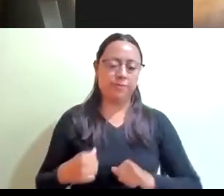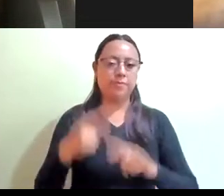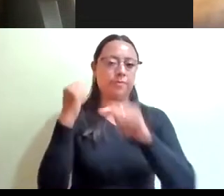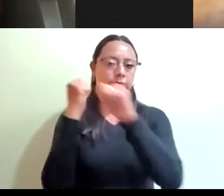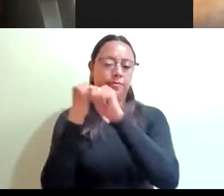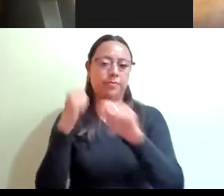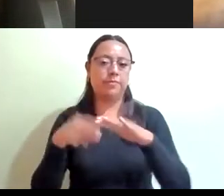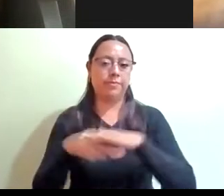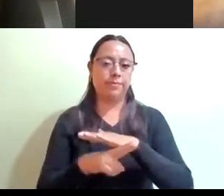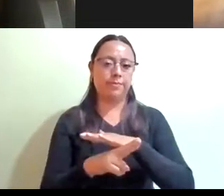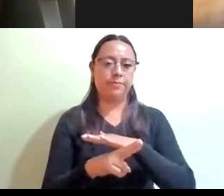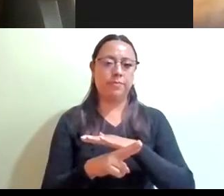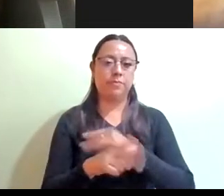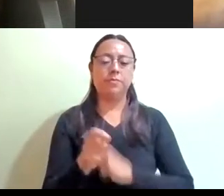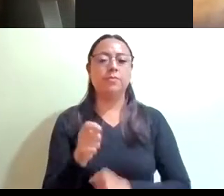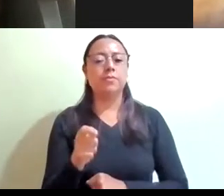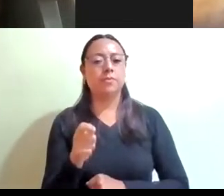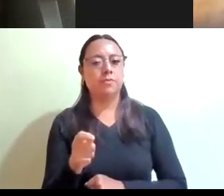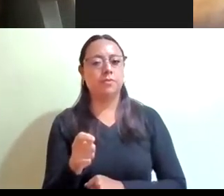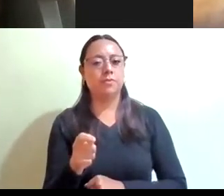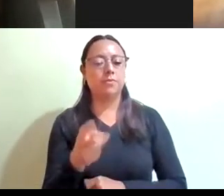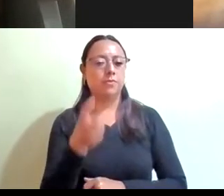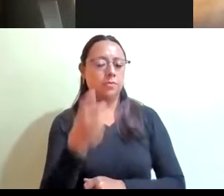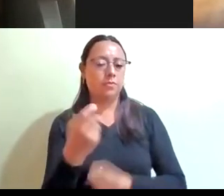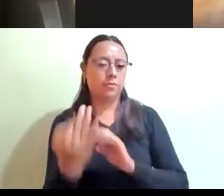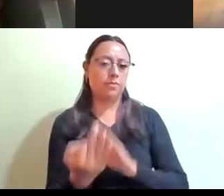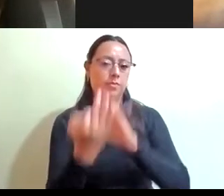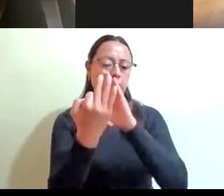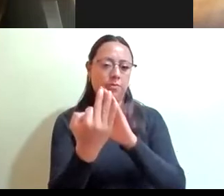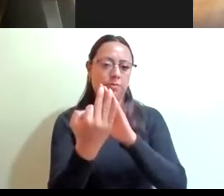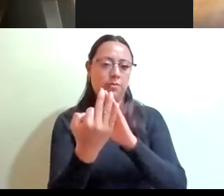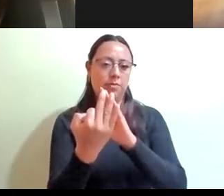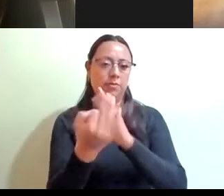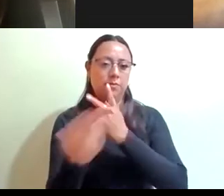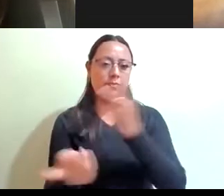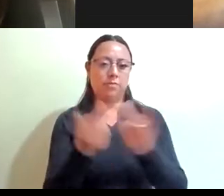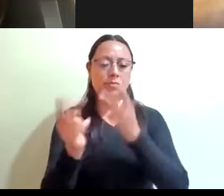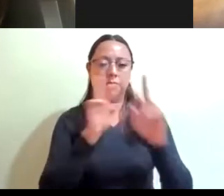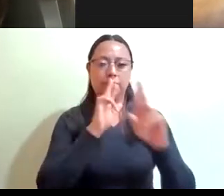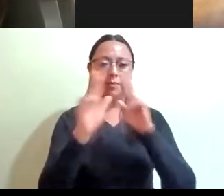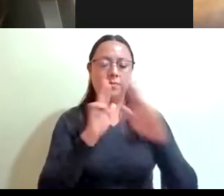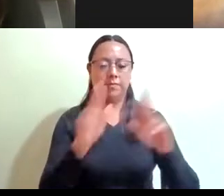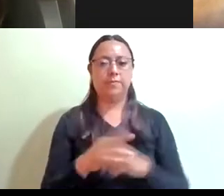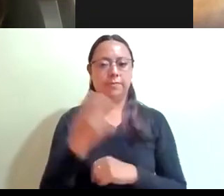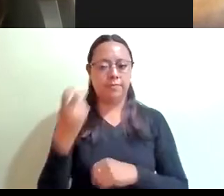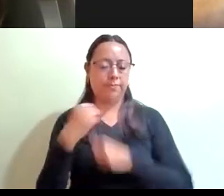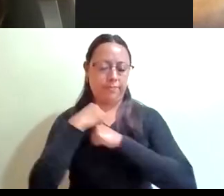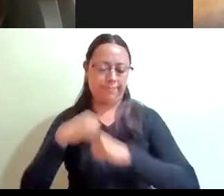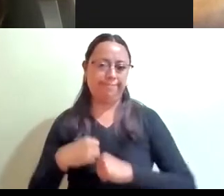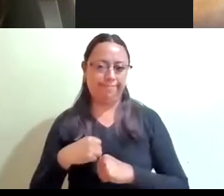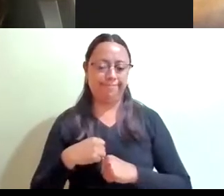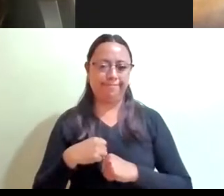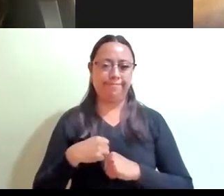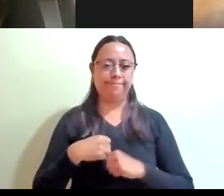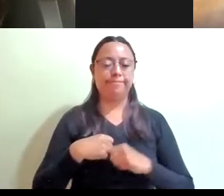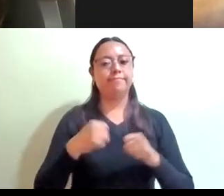sobre la incorporación de esta comparecencia del titular del sistema colectivo Metro. Cabe